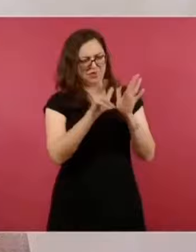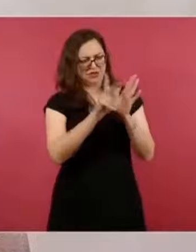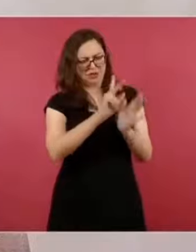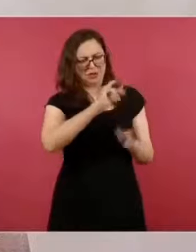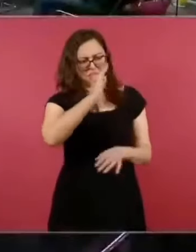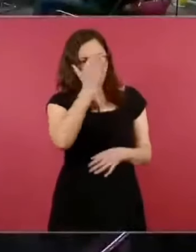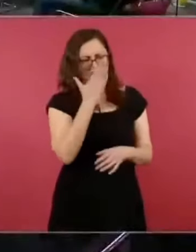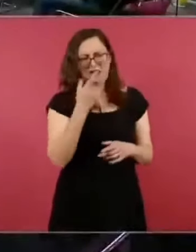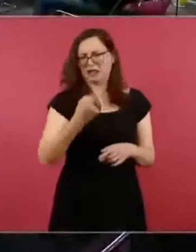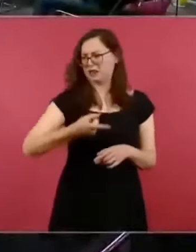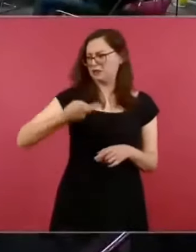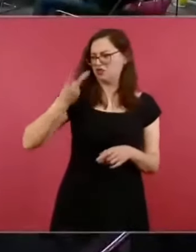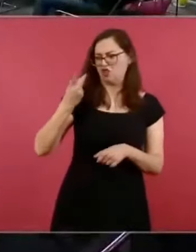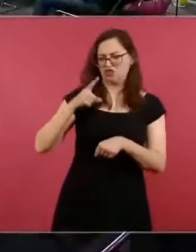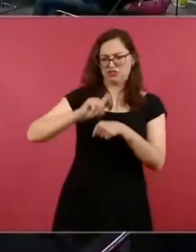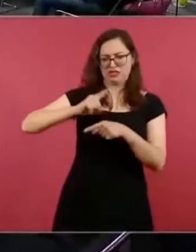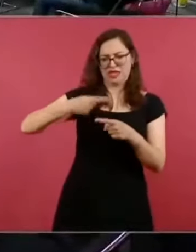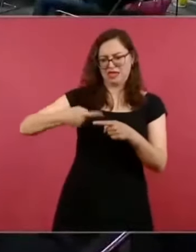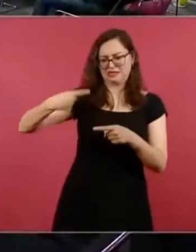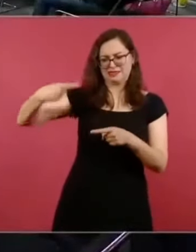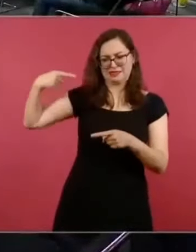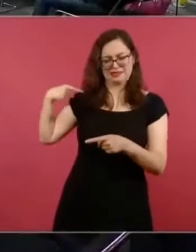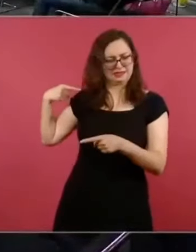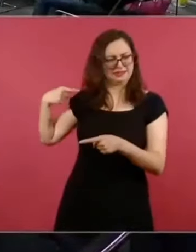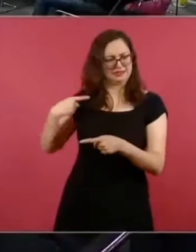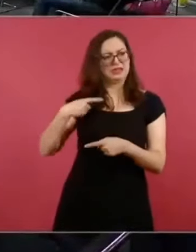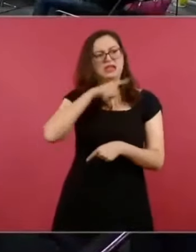los periódicos al día siguiente?